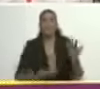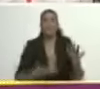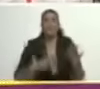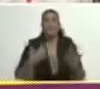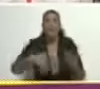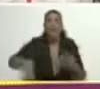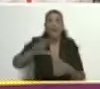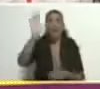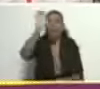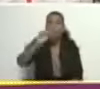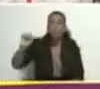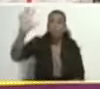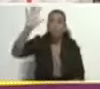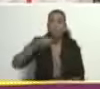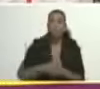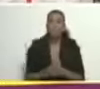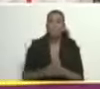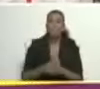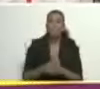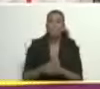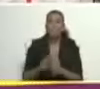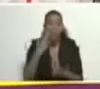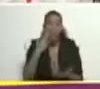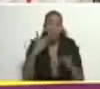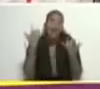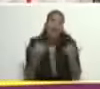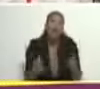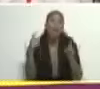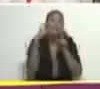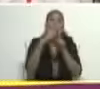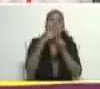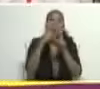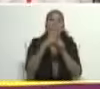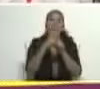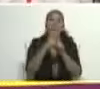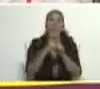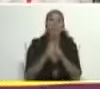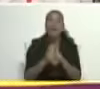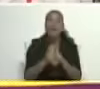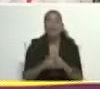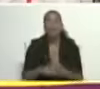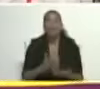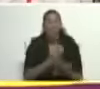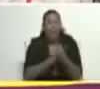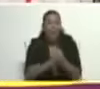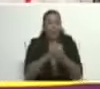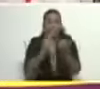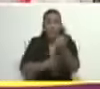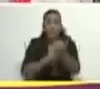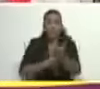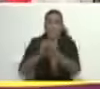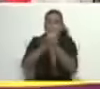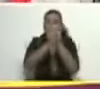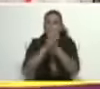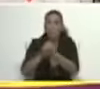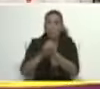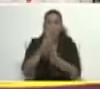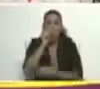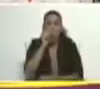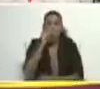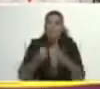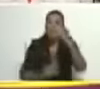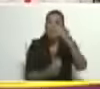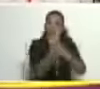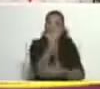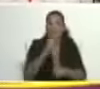Caribe Oriental. Vamos a darle la palabra a nuestro hermano, compañero,